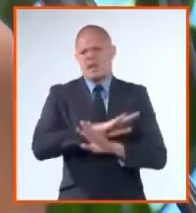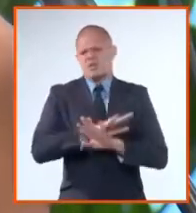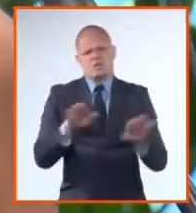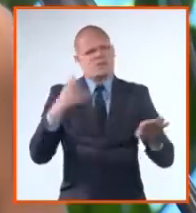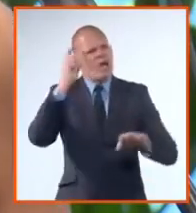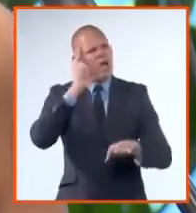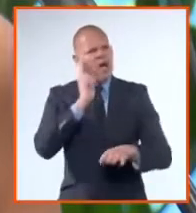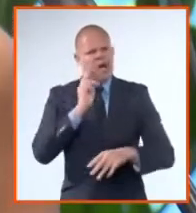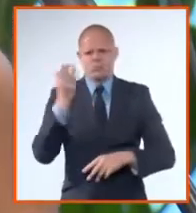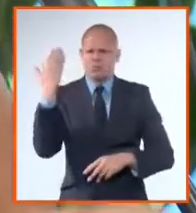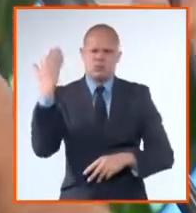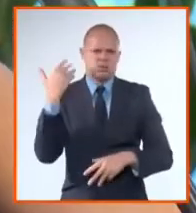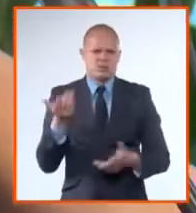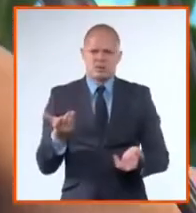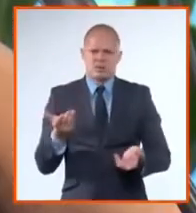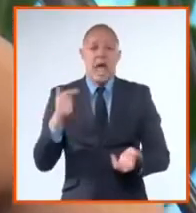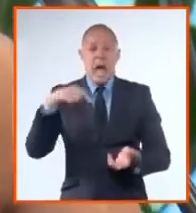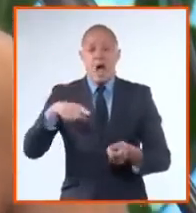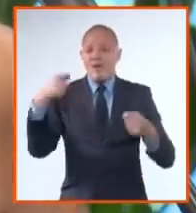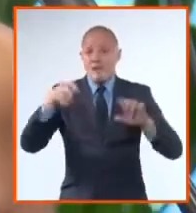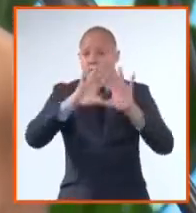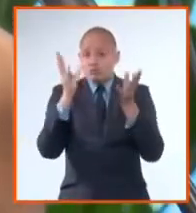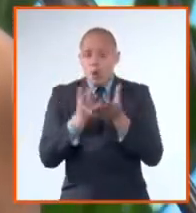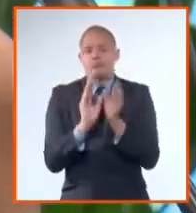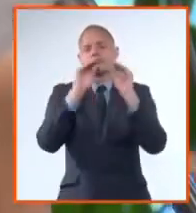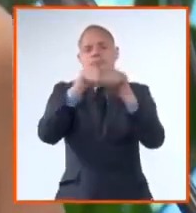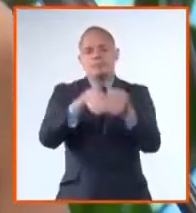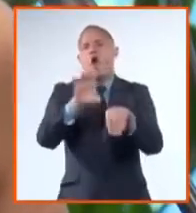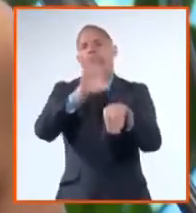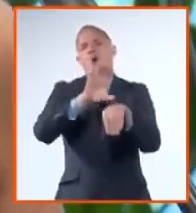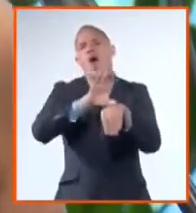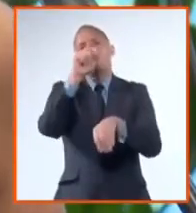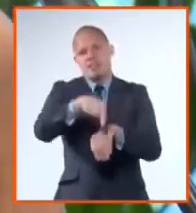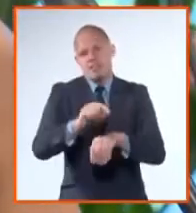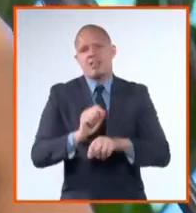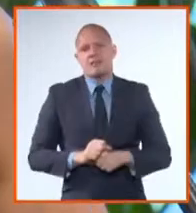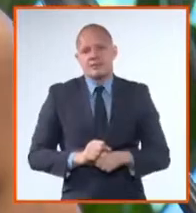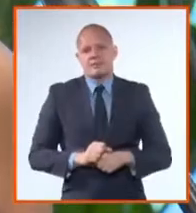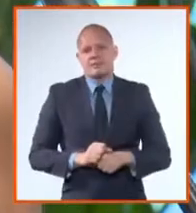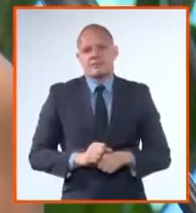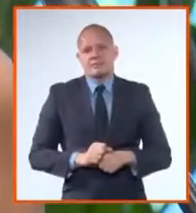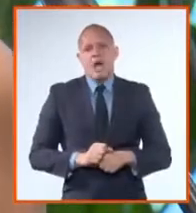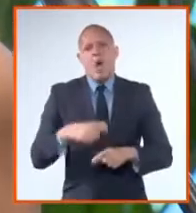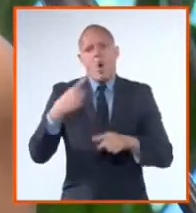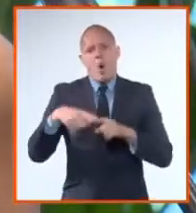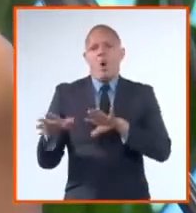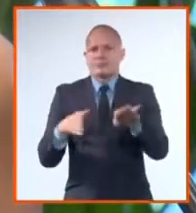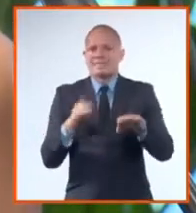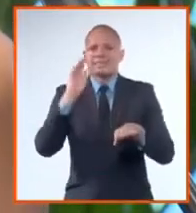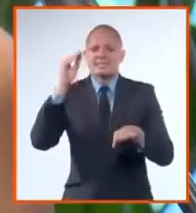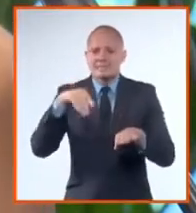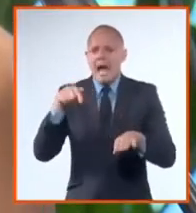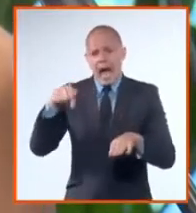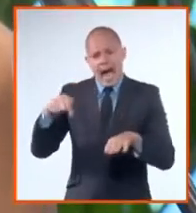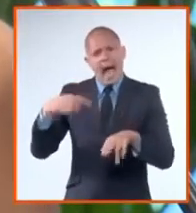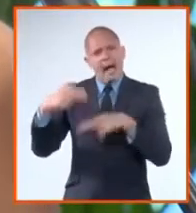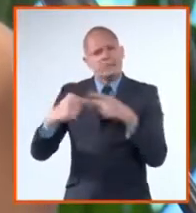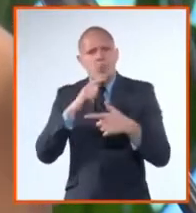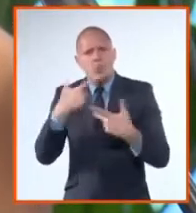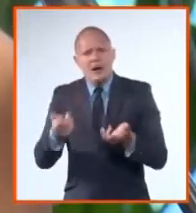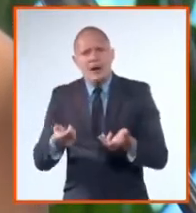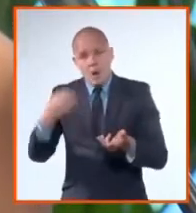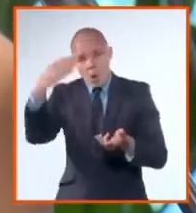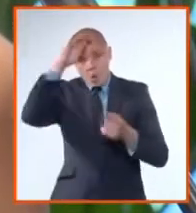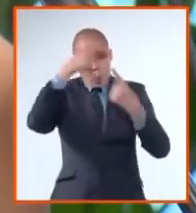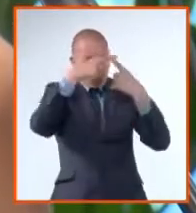de datos, que son las bases de datos de la vacunación nacional, con la base de datos de la mortalidad, el sistema único de información que existe en Cuba.